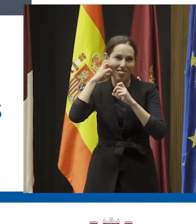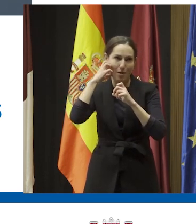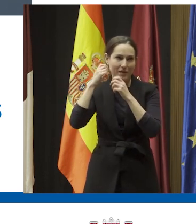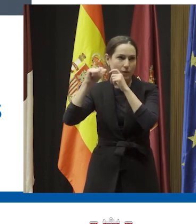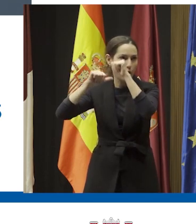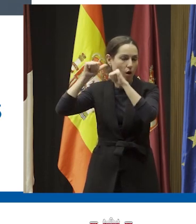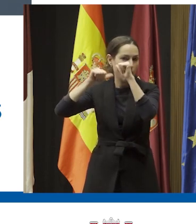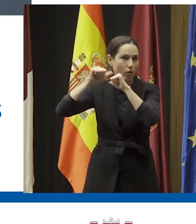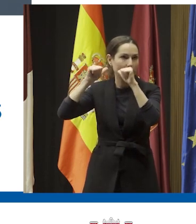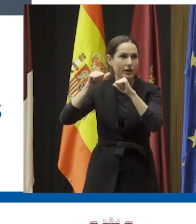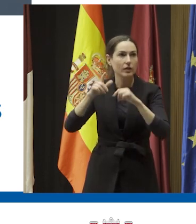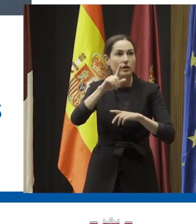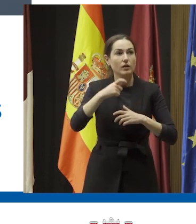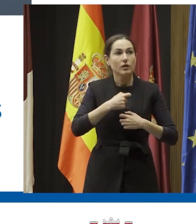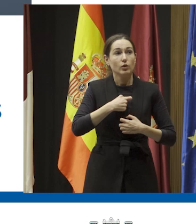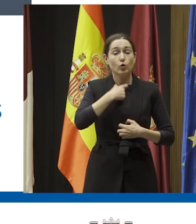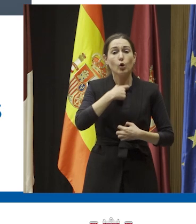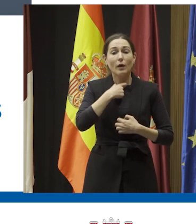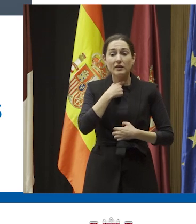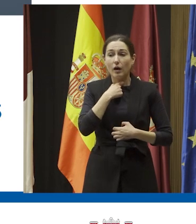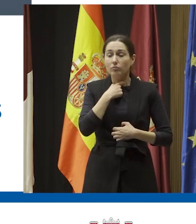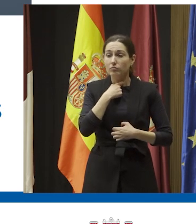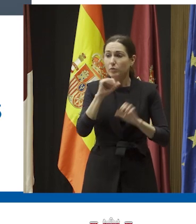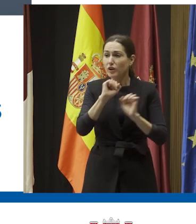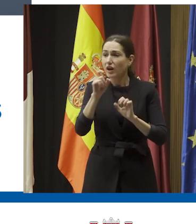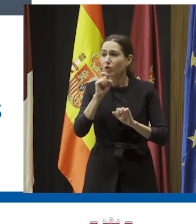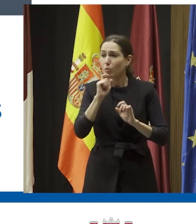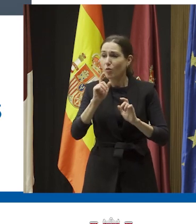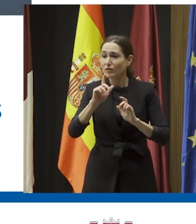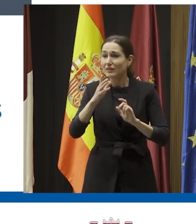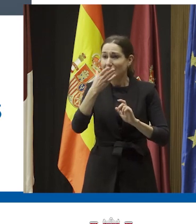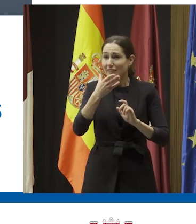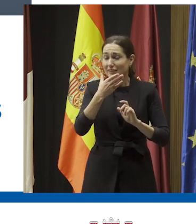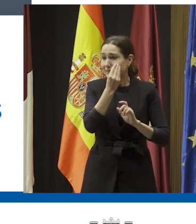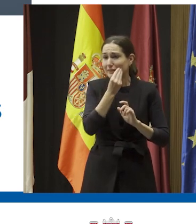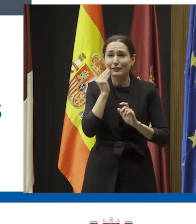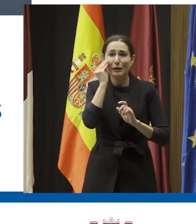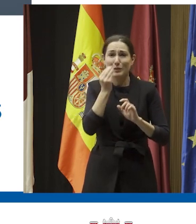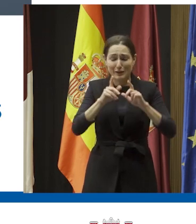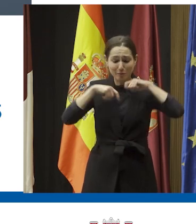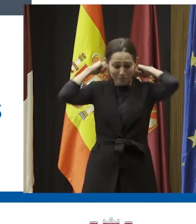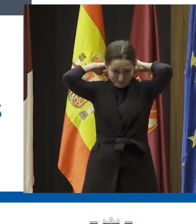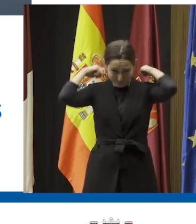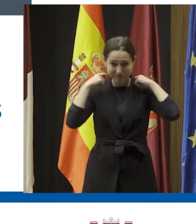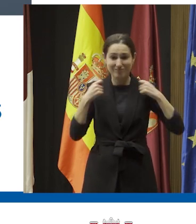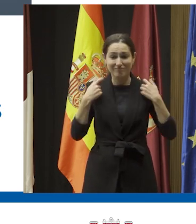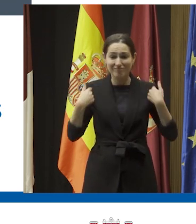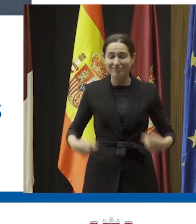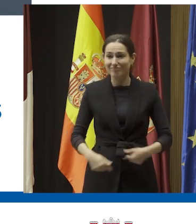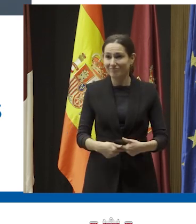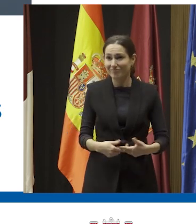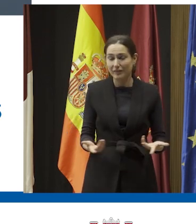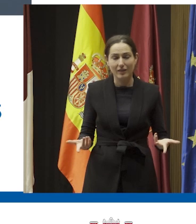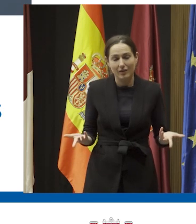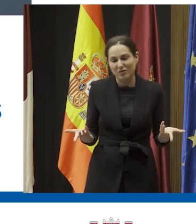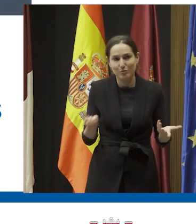puesto únicamente para proteger la corbata una servilleta. Ya había pasado la época antiséptica, pero bueno, no